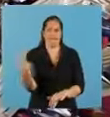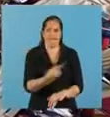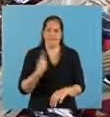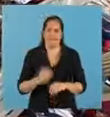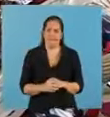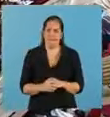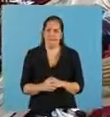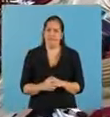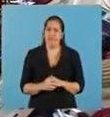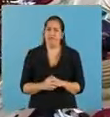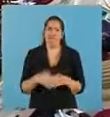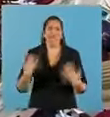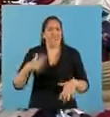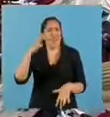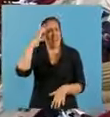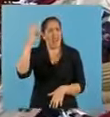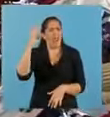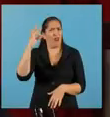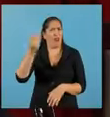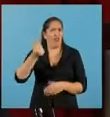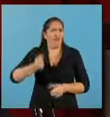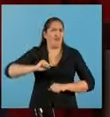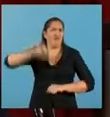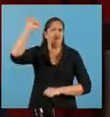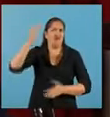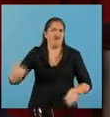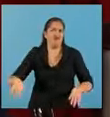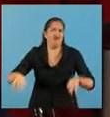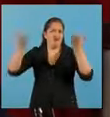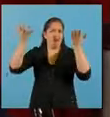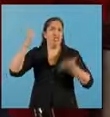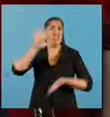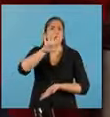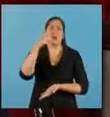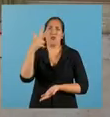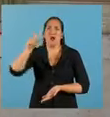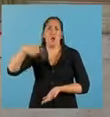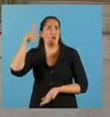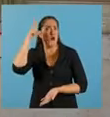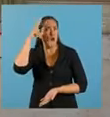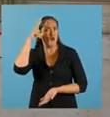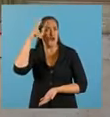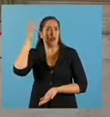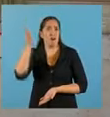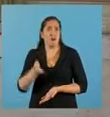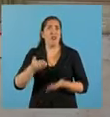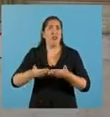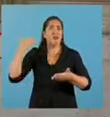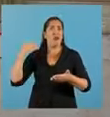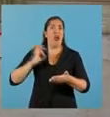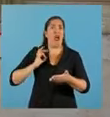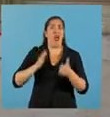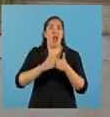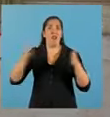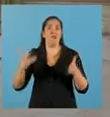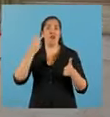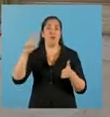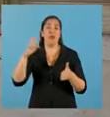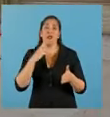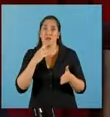Soportamos un nivel récord de inflación del 53,8% durante el año 2019.